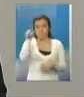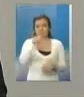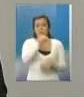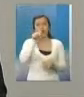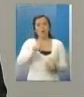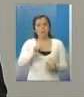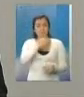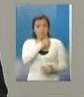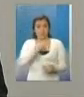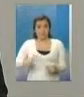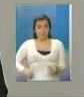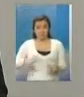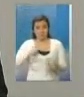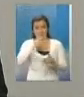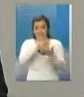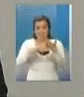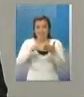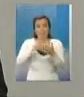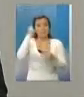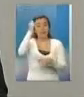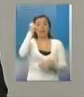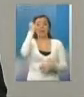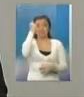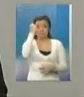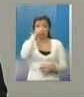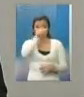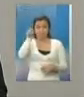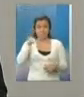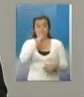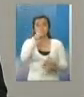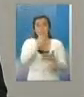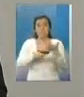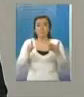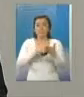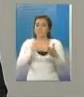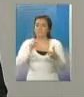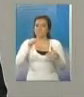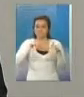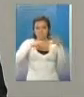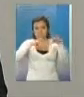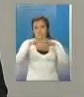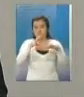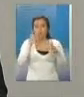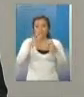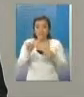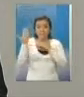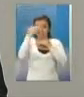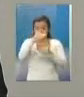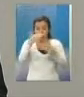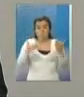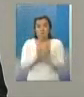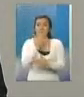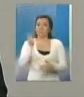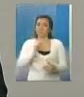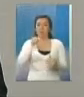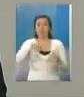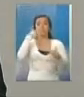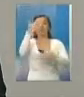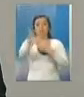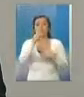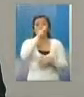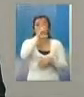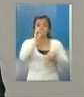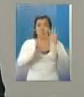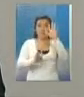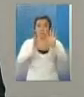El presidente electo Otto Pérez Molina mantiene su postura de no negociar el listado geográfico de obras a cambio del presupuesto general 2012, poniendo